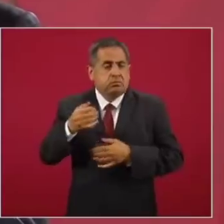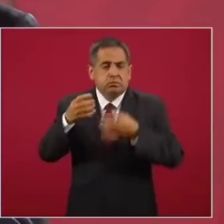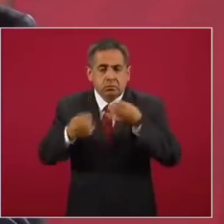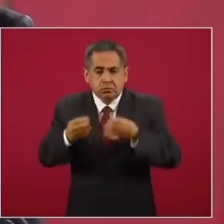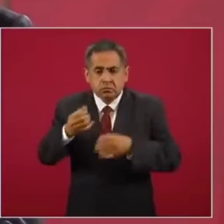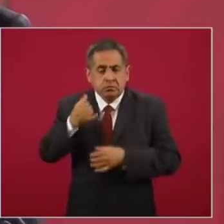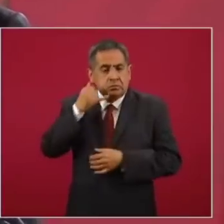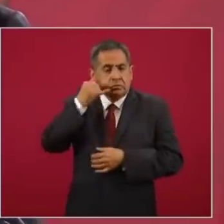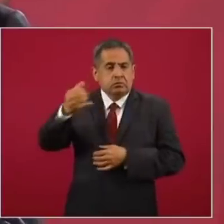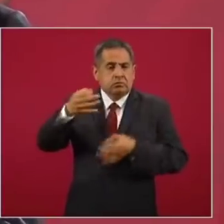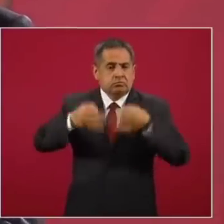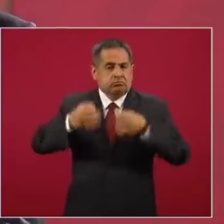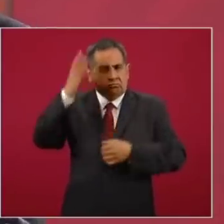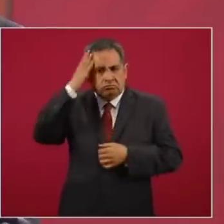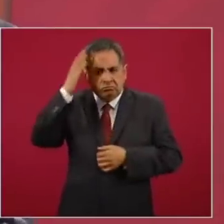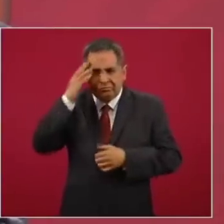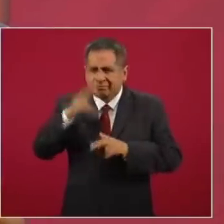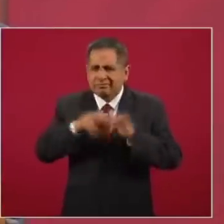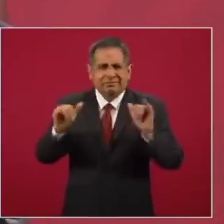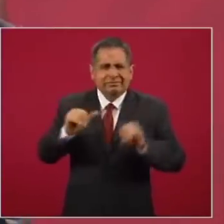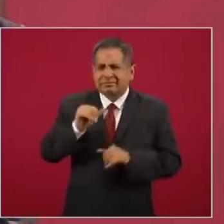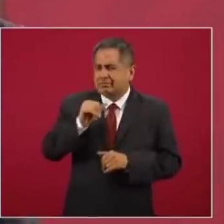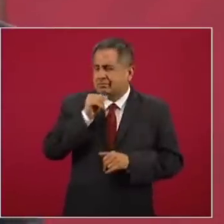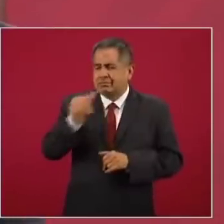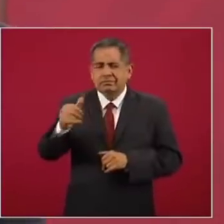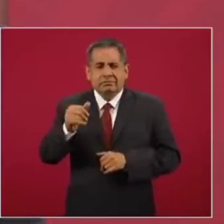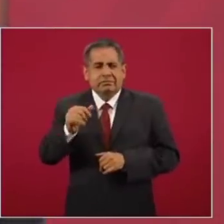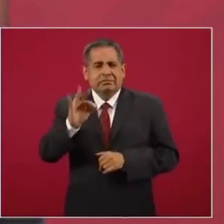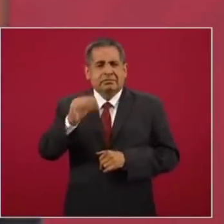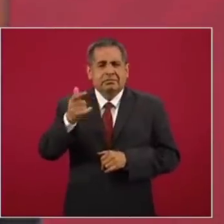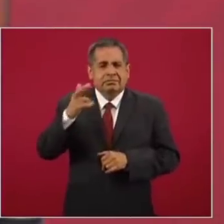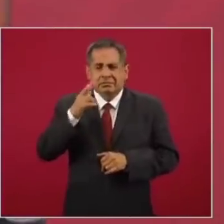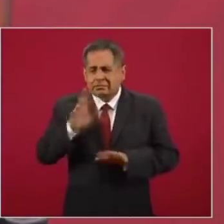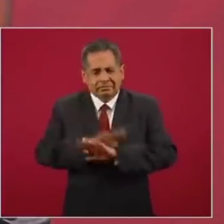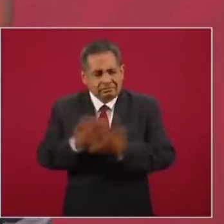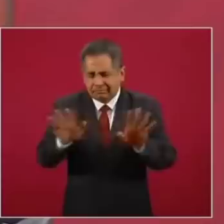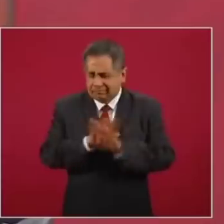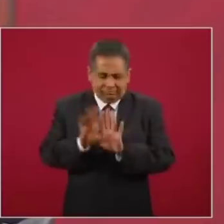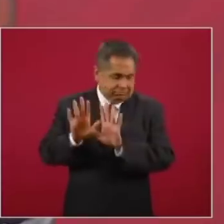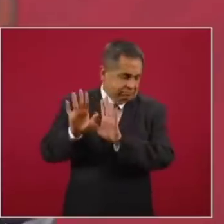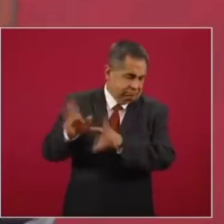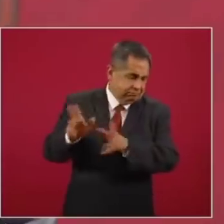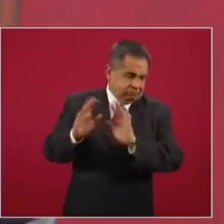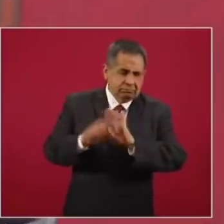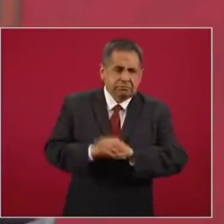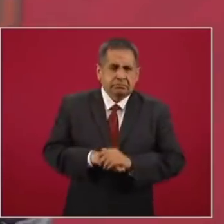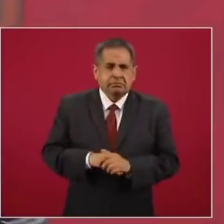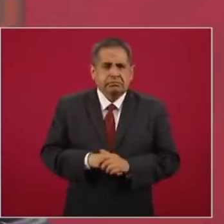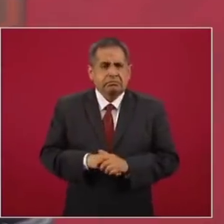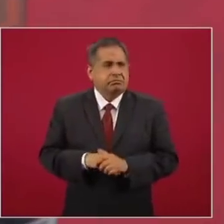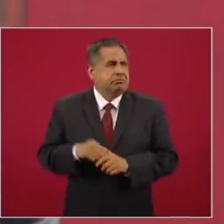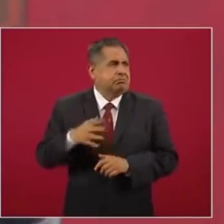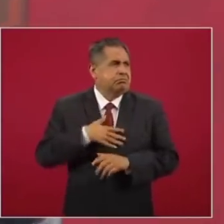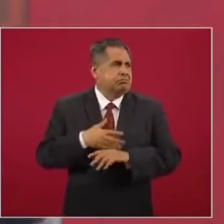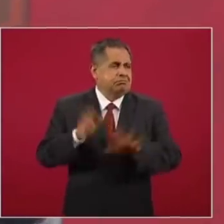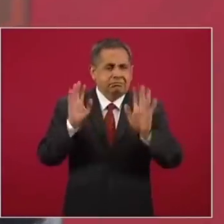un ministro, ni le voy a hablar al fiscal. Ya les he dicho, llevo